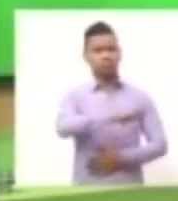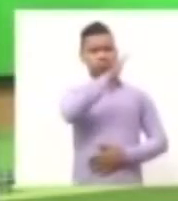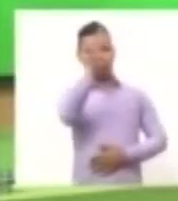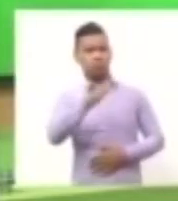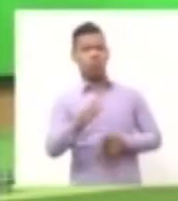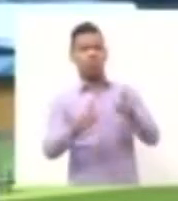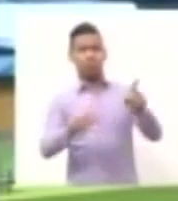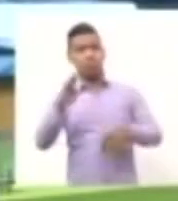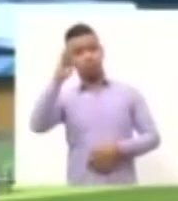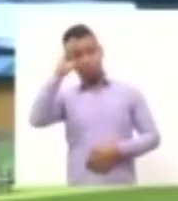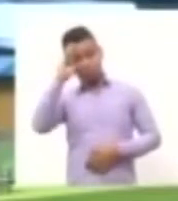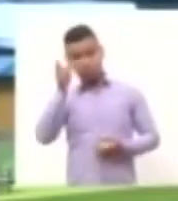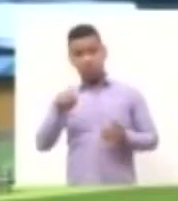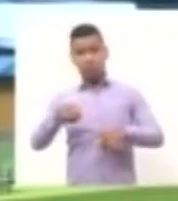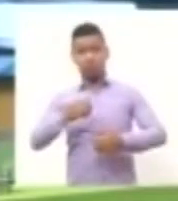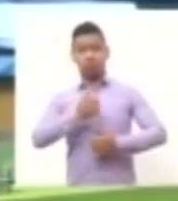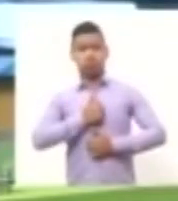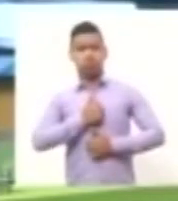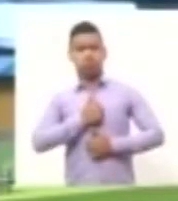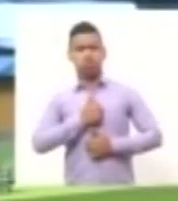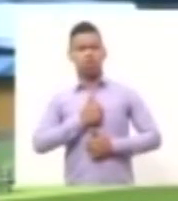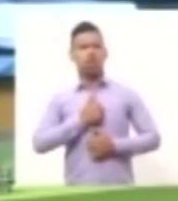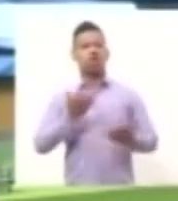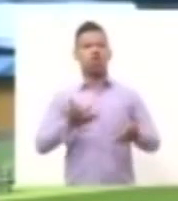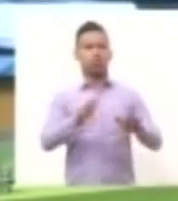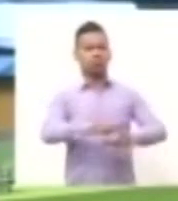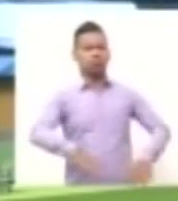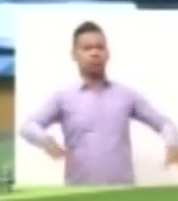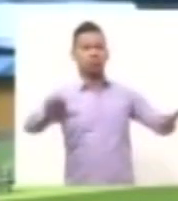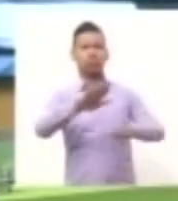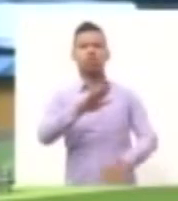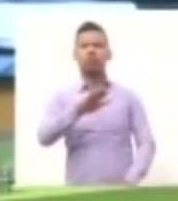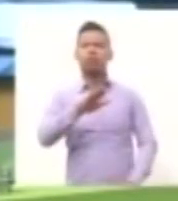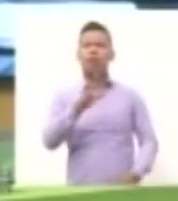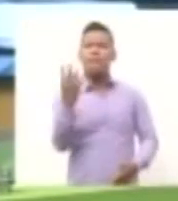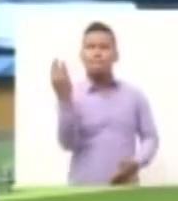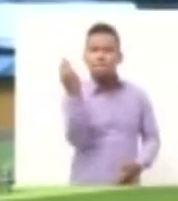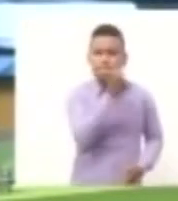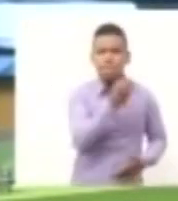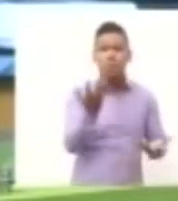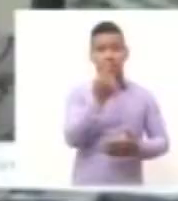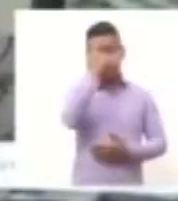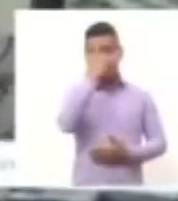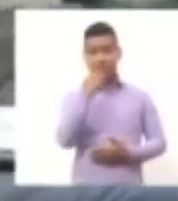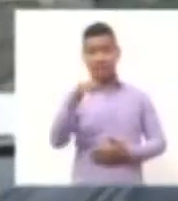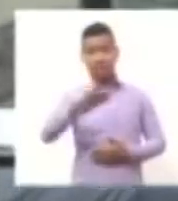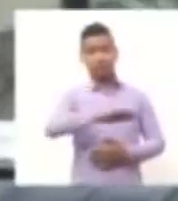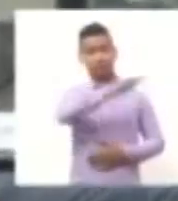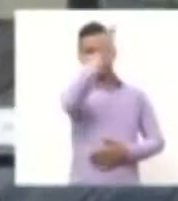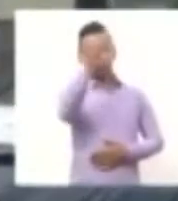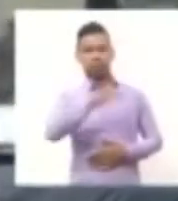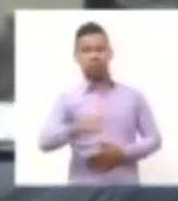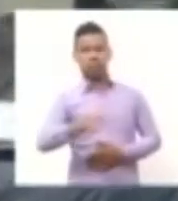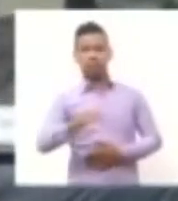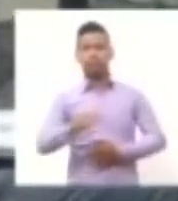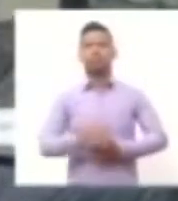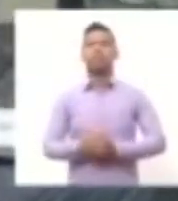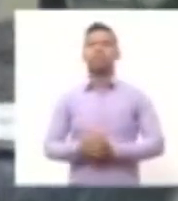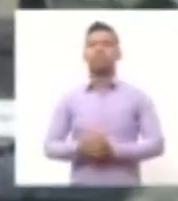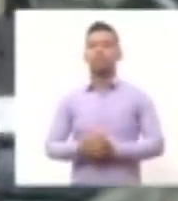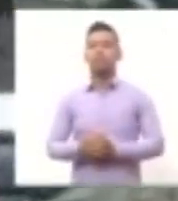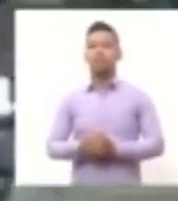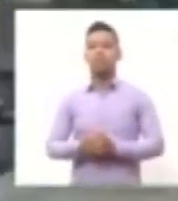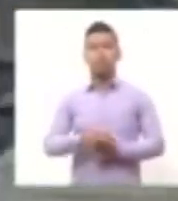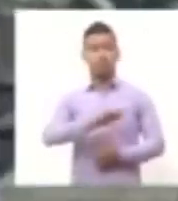militar y policía nacional en un paraje solitario en cercanías de la Sierra Nevada de Santa Marta. Fuerzas combinadas del batallón de